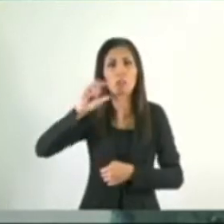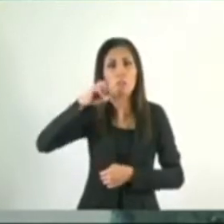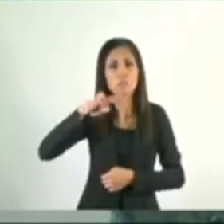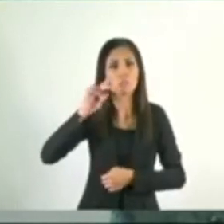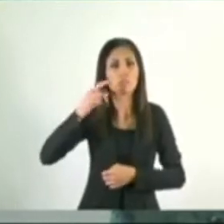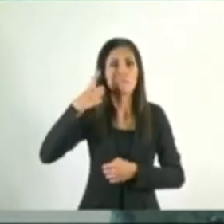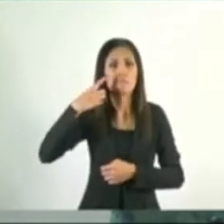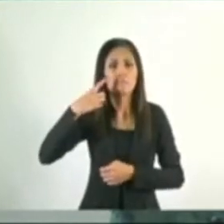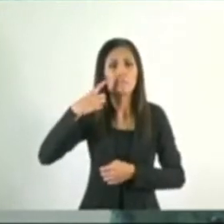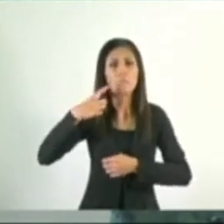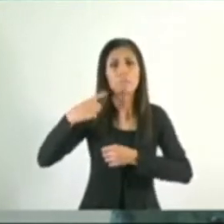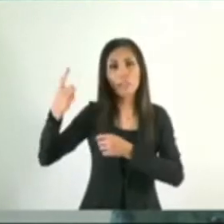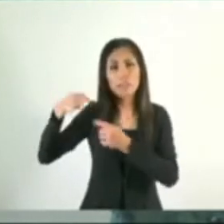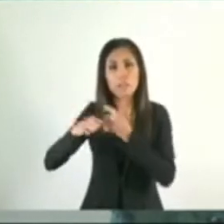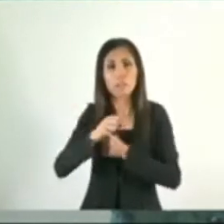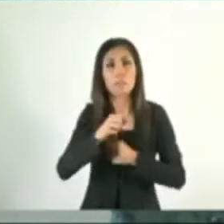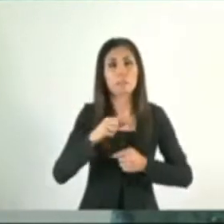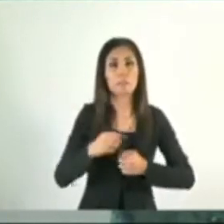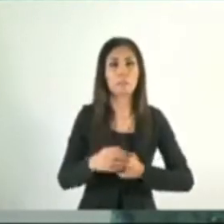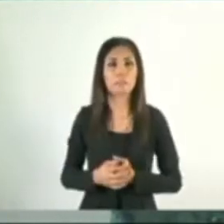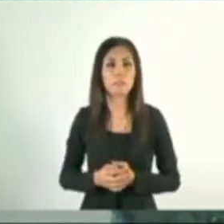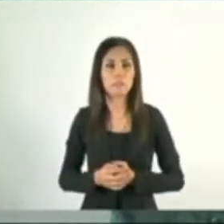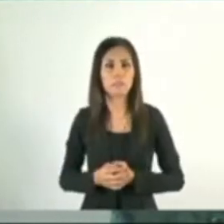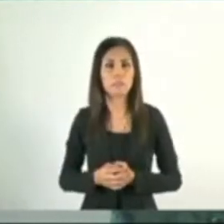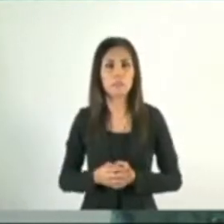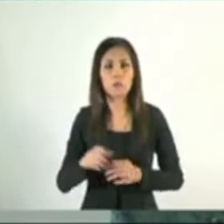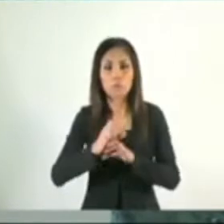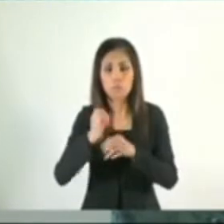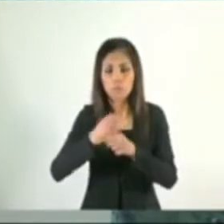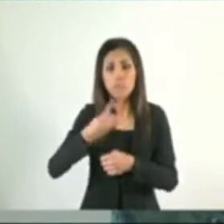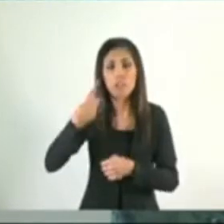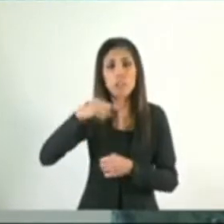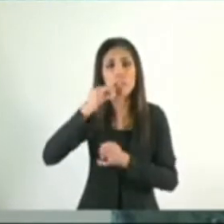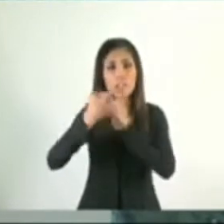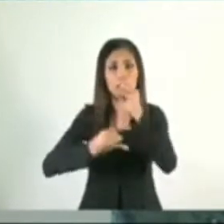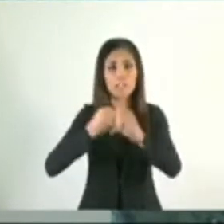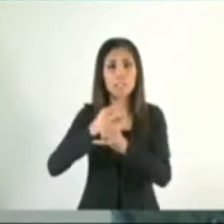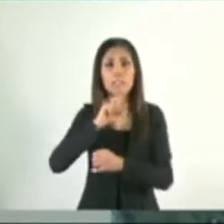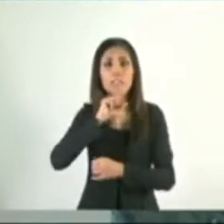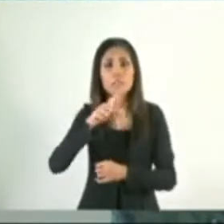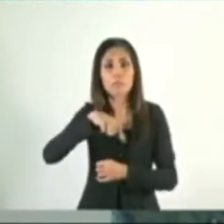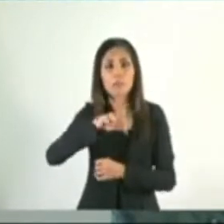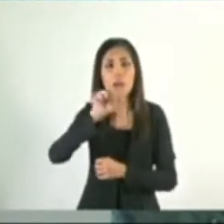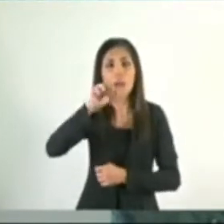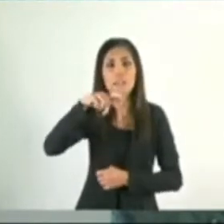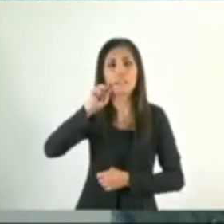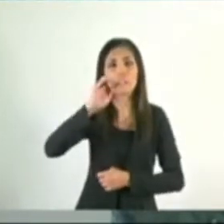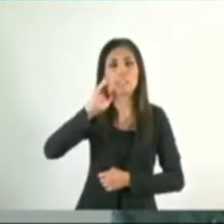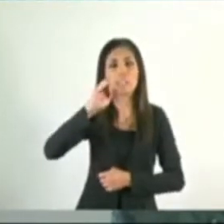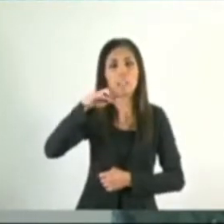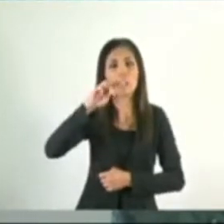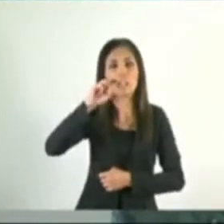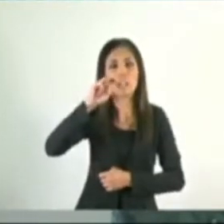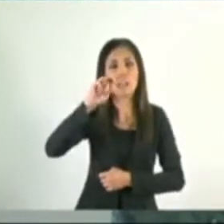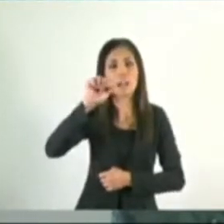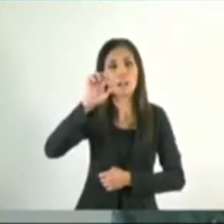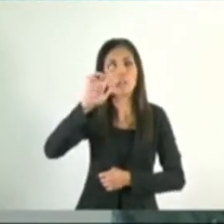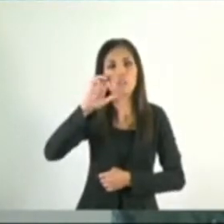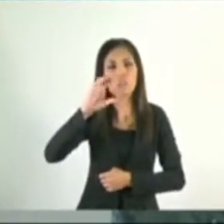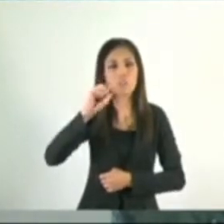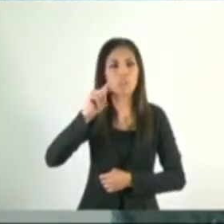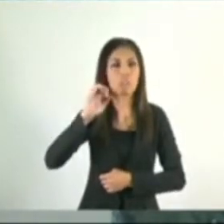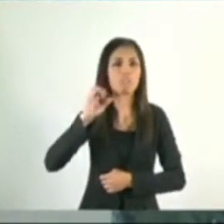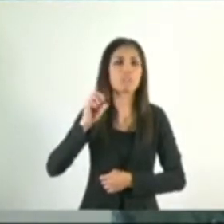el Delito, y también interactuamos con la Oficina Internacional de Asuntos Antinarcóticos y Procuración de Justicia del Departamento de